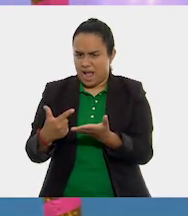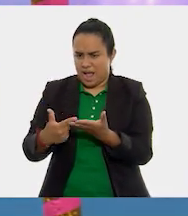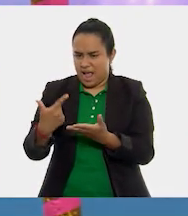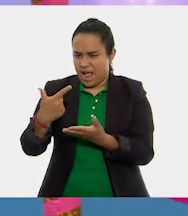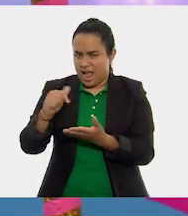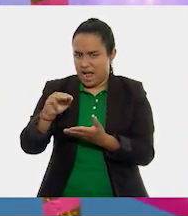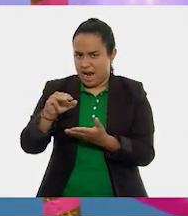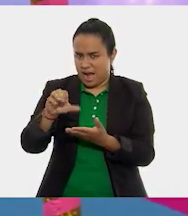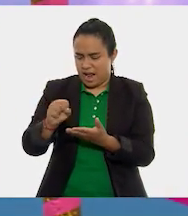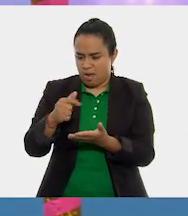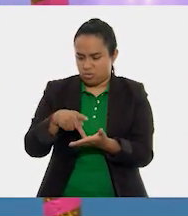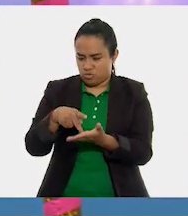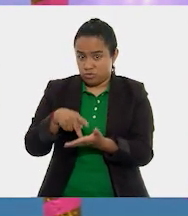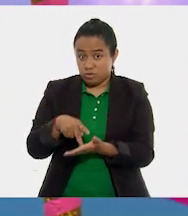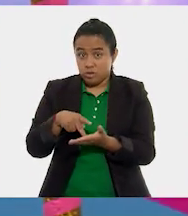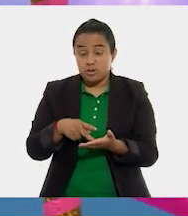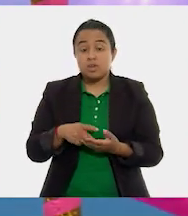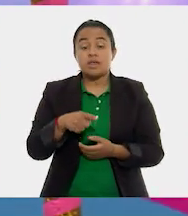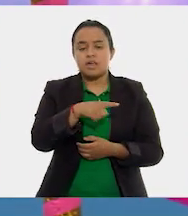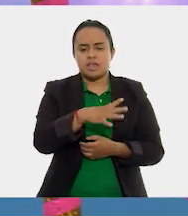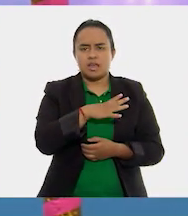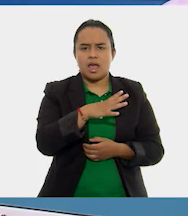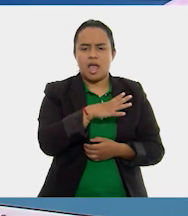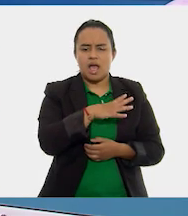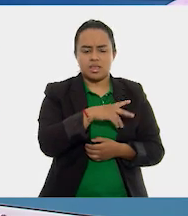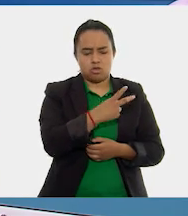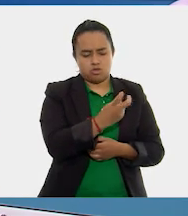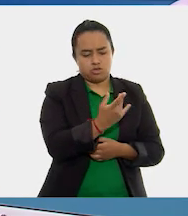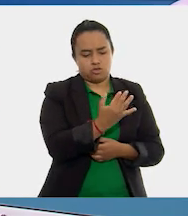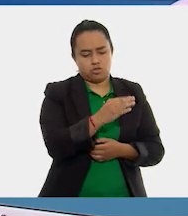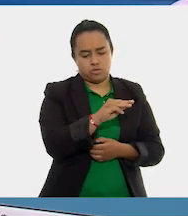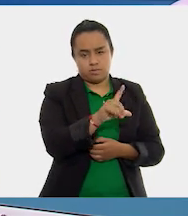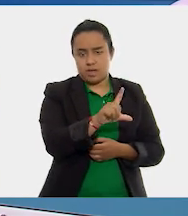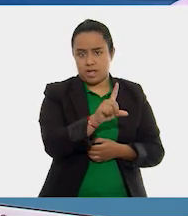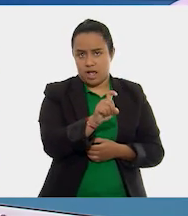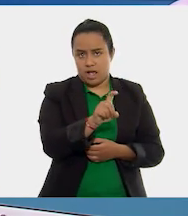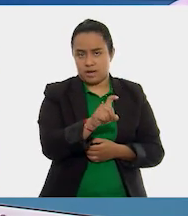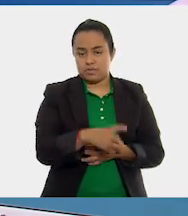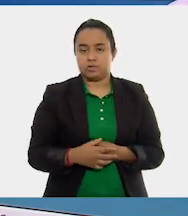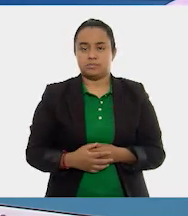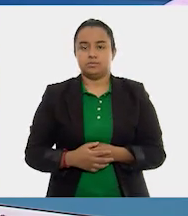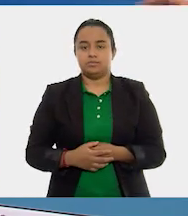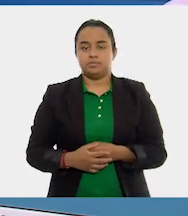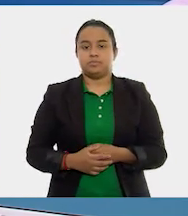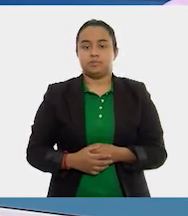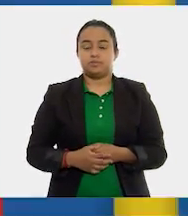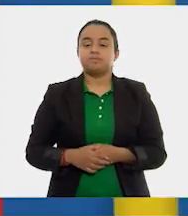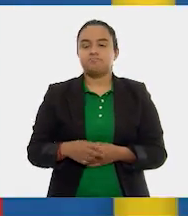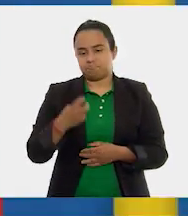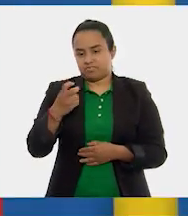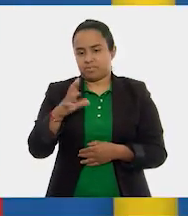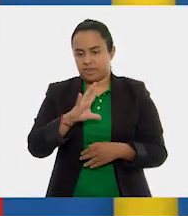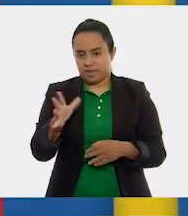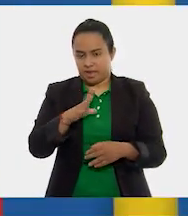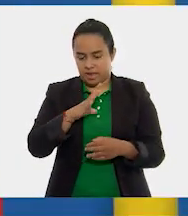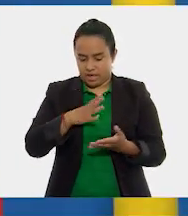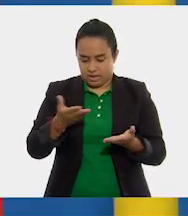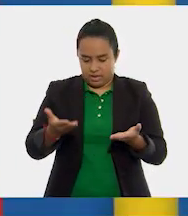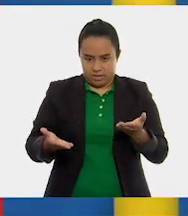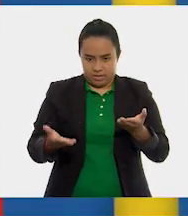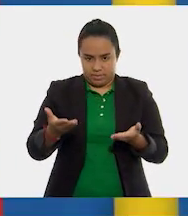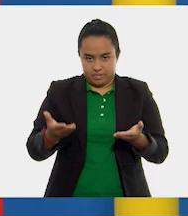gramos y la botella contiene 250 mililitros de agua. Y de esa manera ya la tenemos equilibrada la